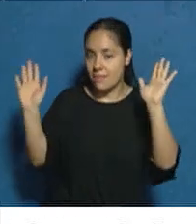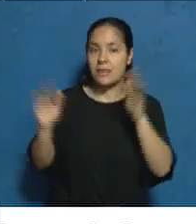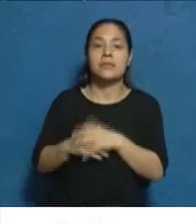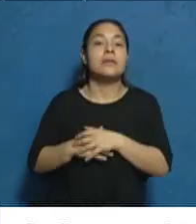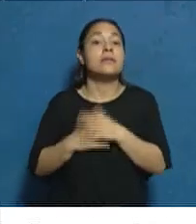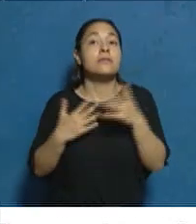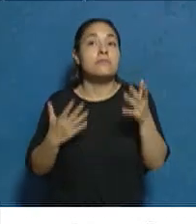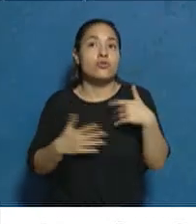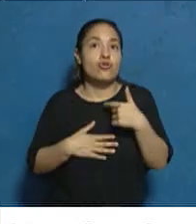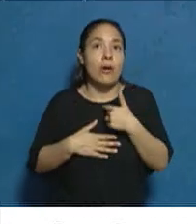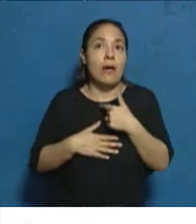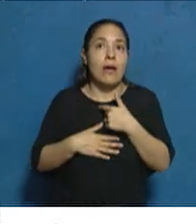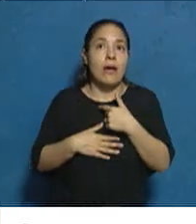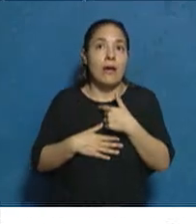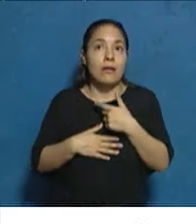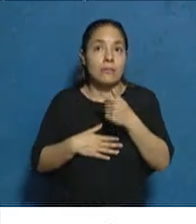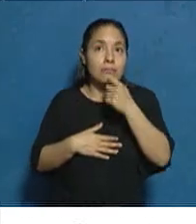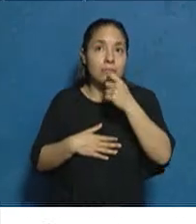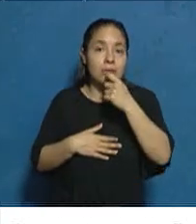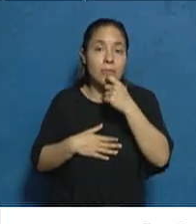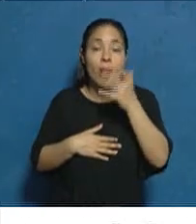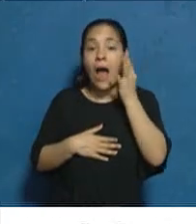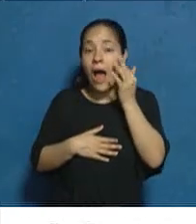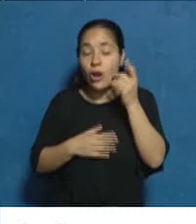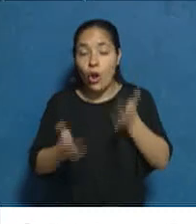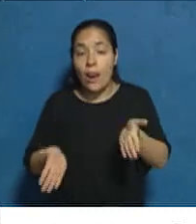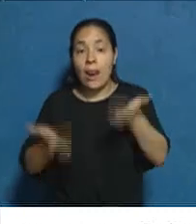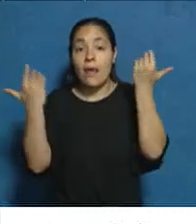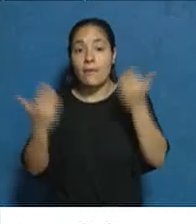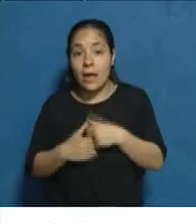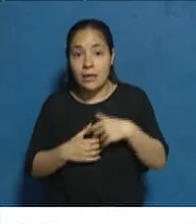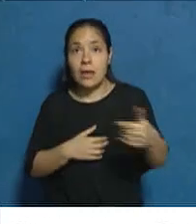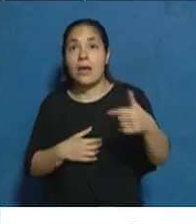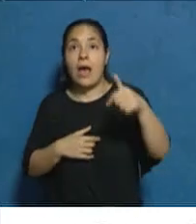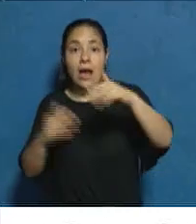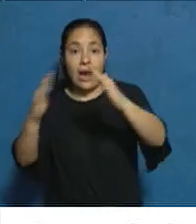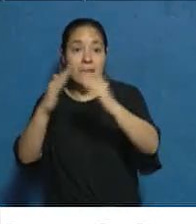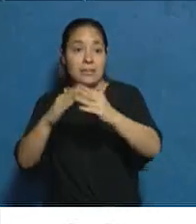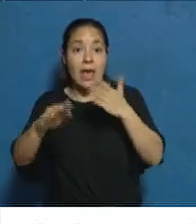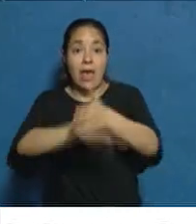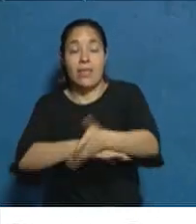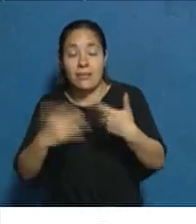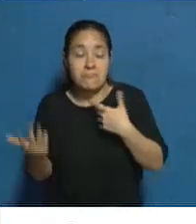de cero y no tengo tiempo de contestar, no sé si en una de esas se levantan y vienen y se meten acá a mi casa.